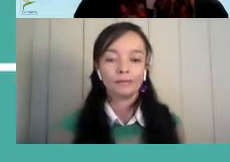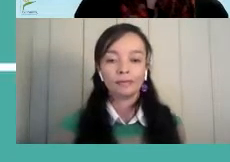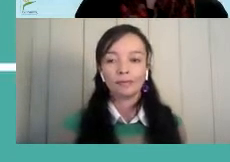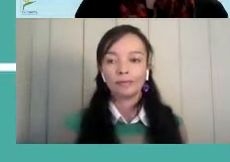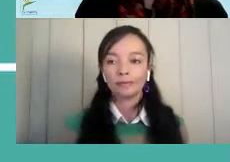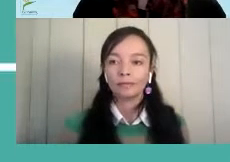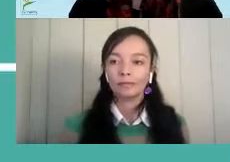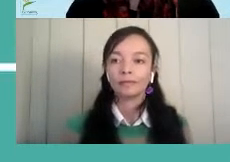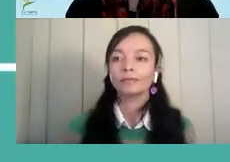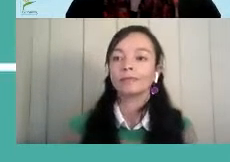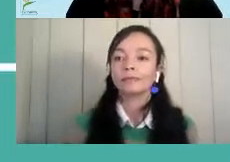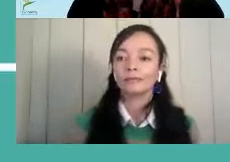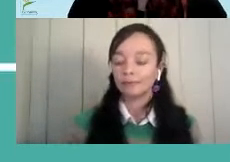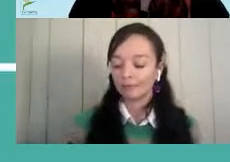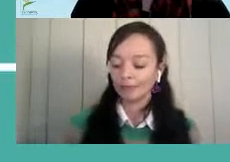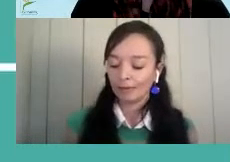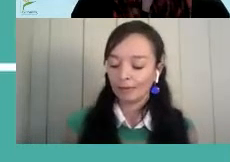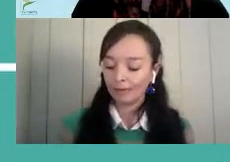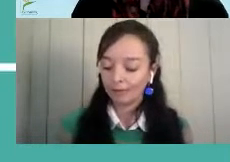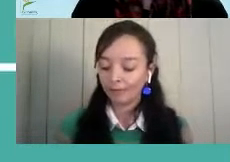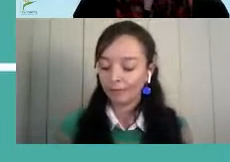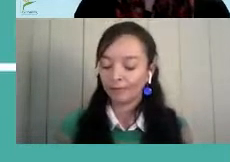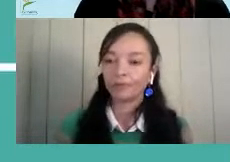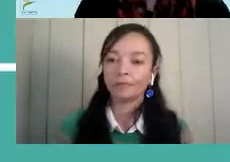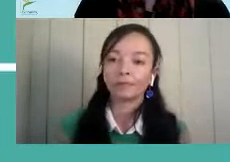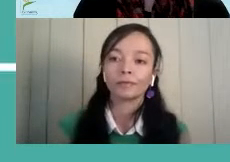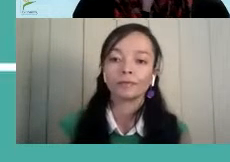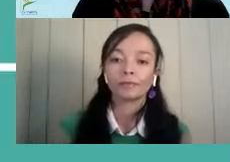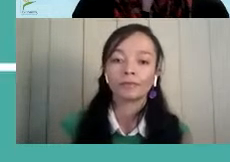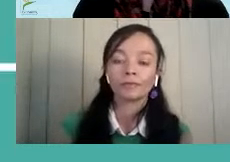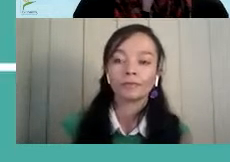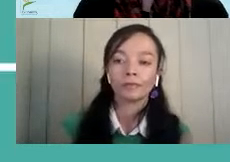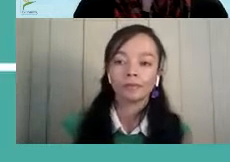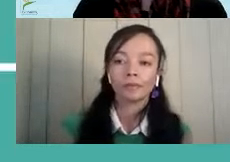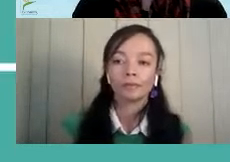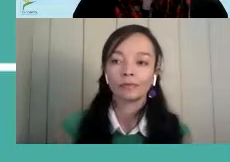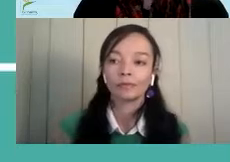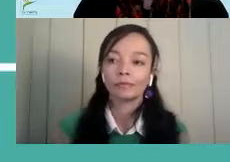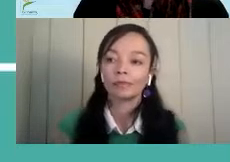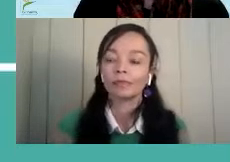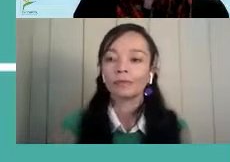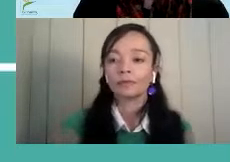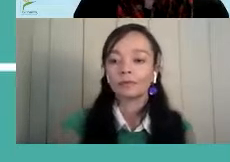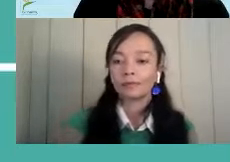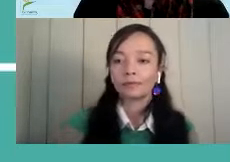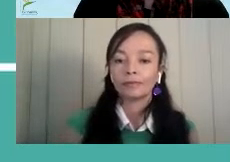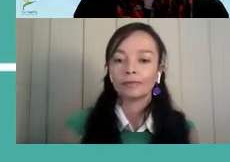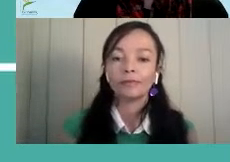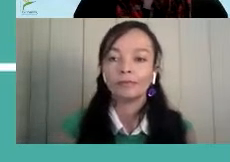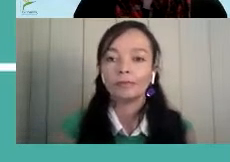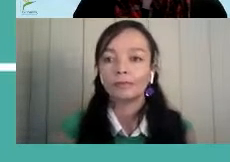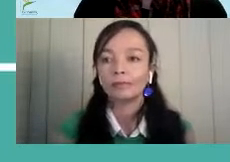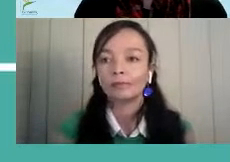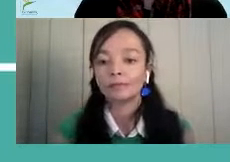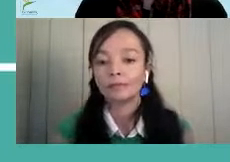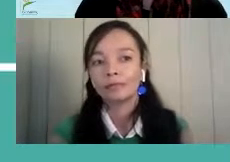Aquí estamos y viene enseguida Johnny. Pues la primera cosa les